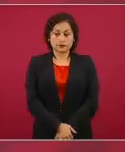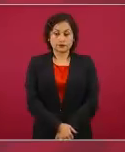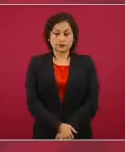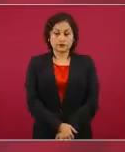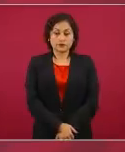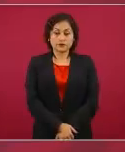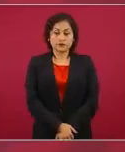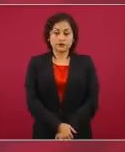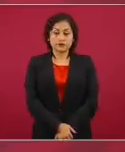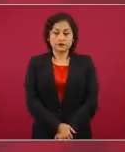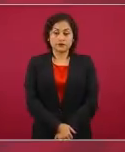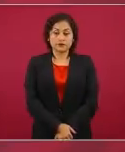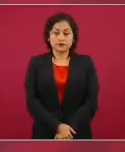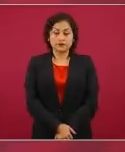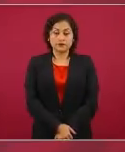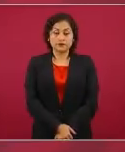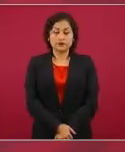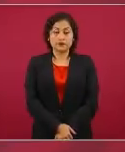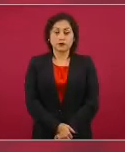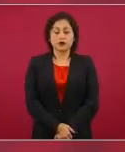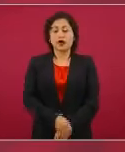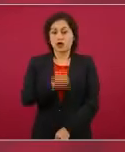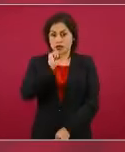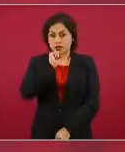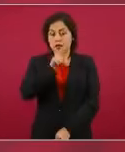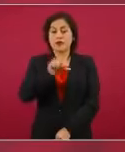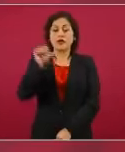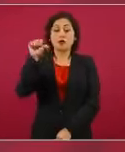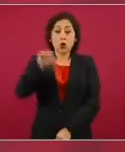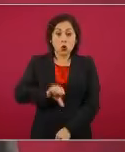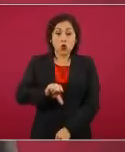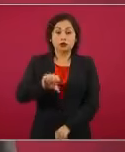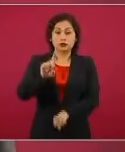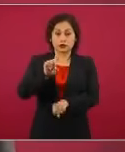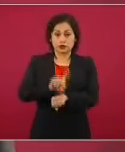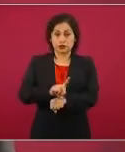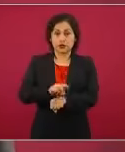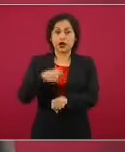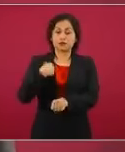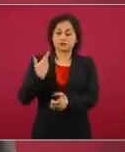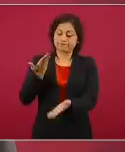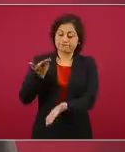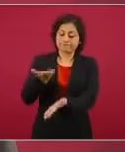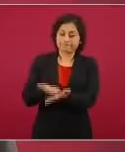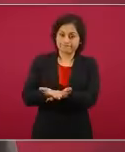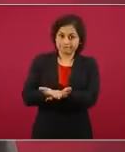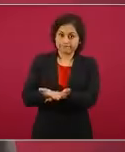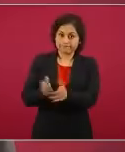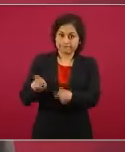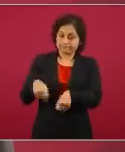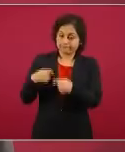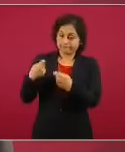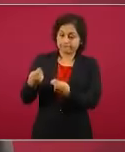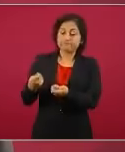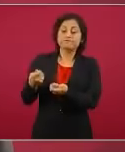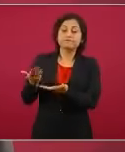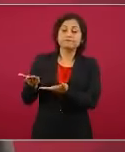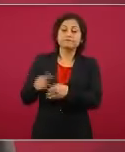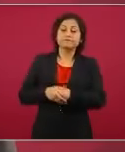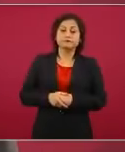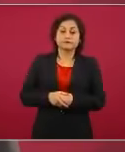voy a proponer el día de hoy al senado de